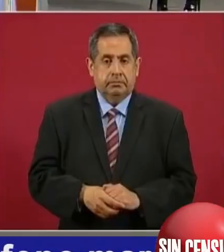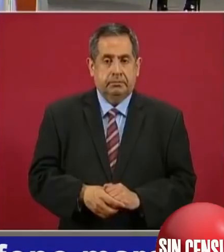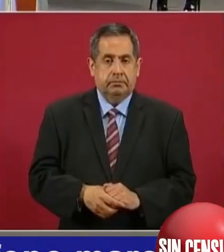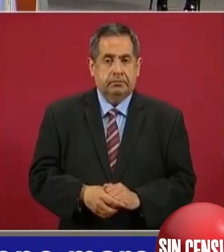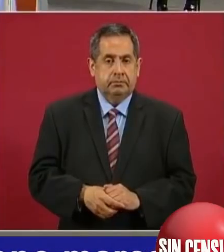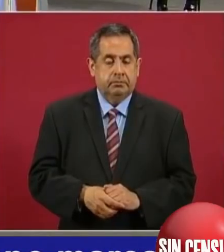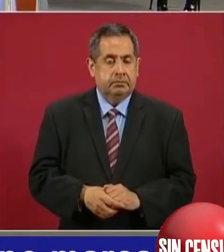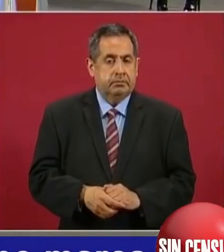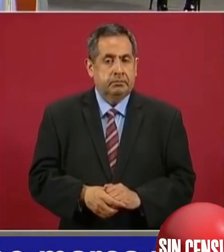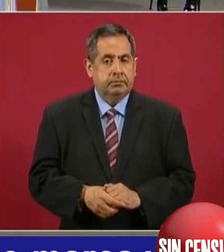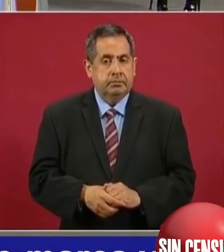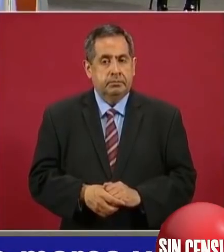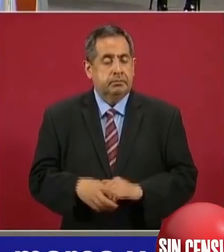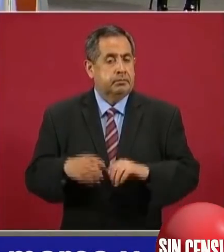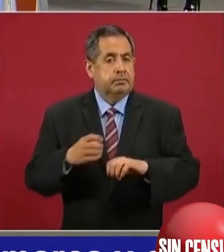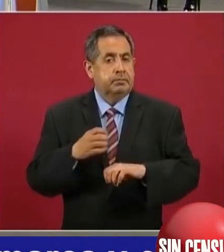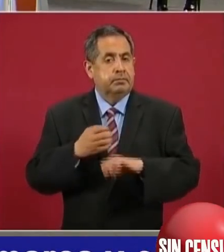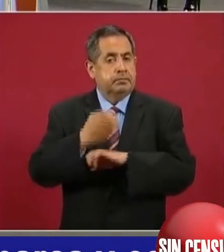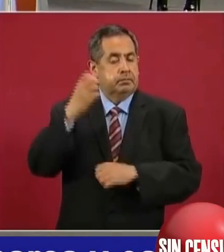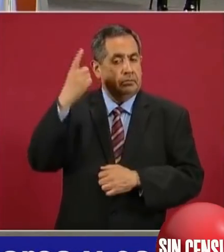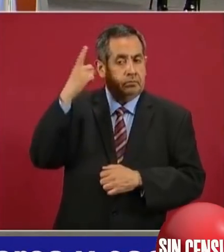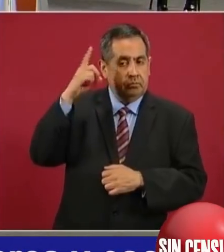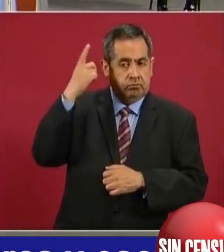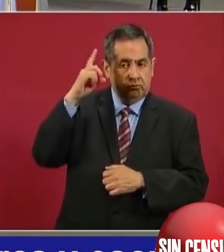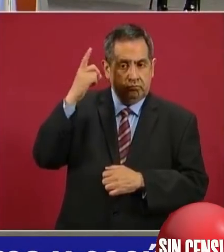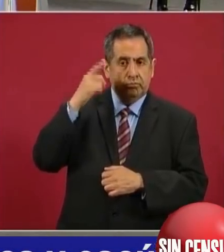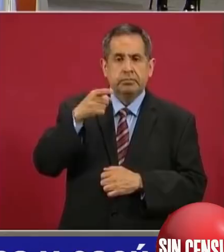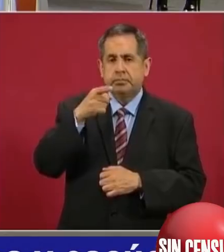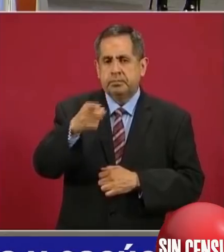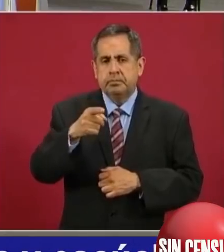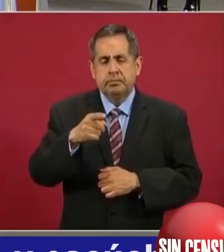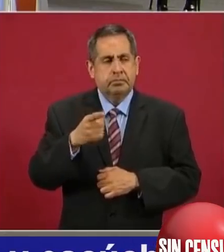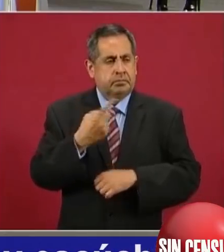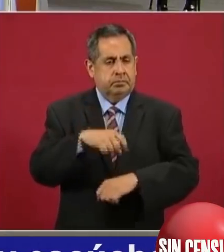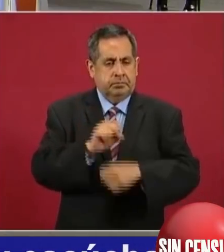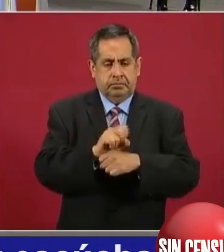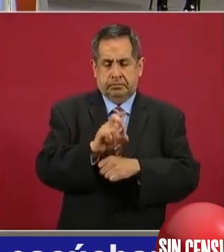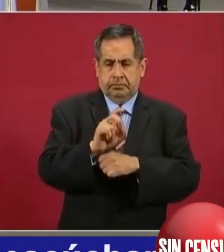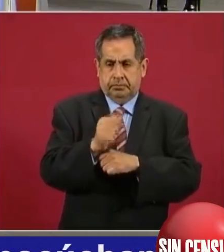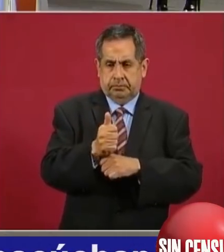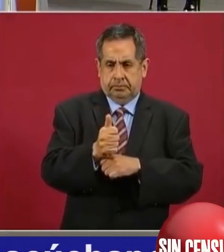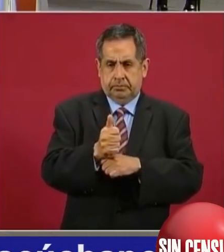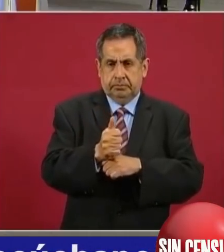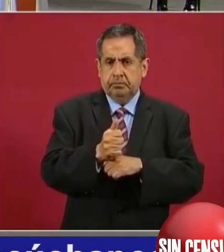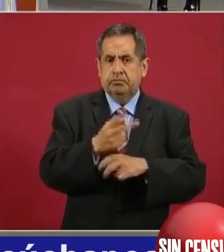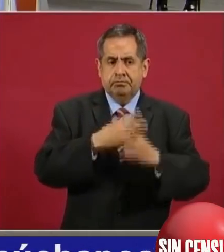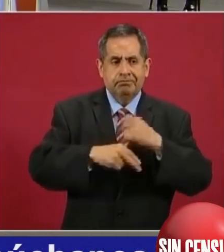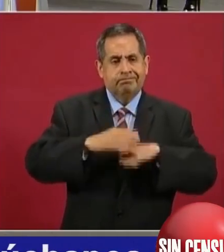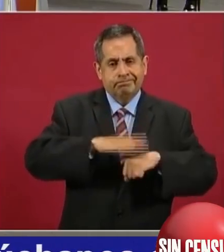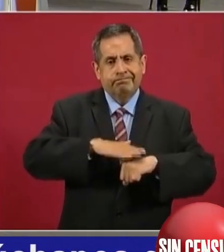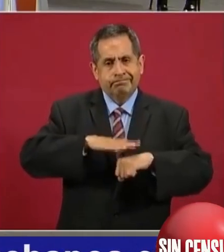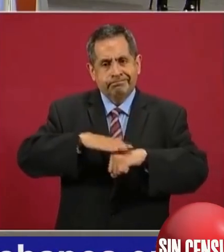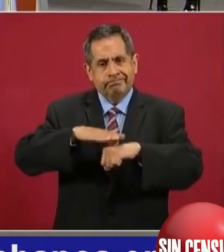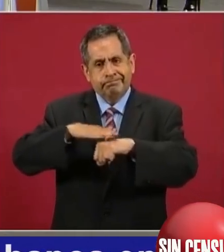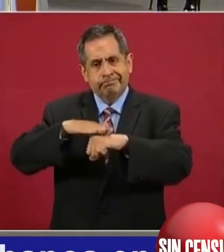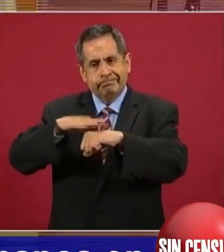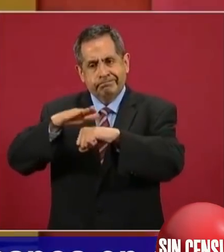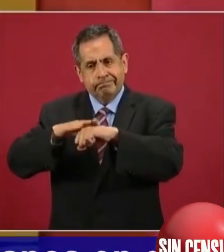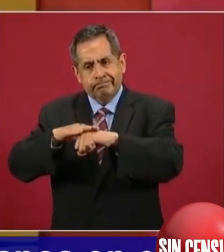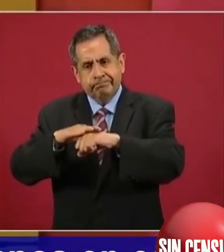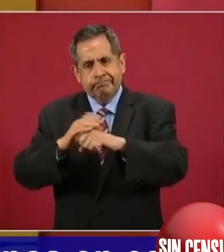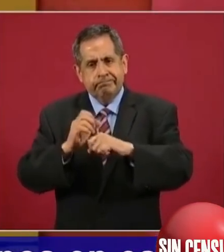siguiente. El estado de Durango ha tenido hasta la semana 36 aumento progresivo de la epidemia. Aunque